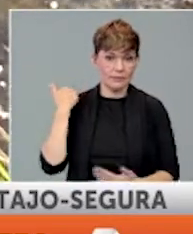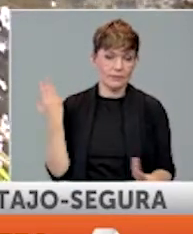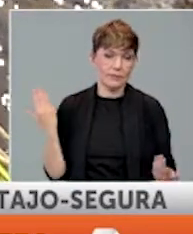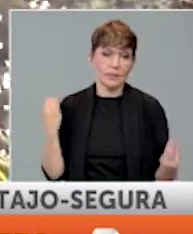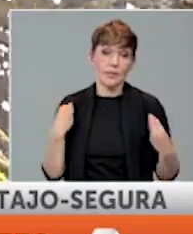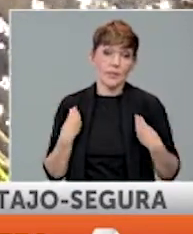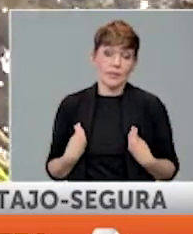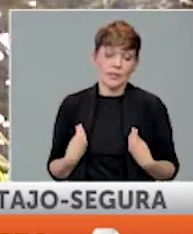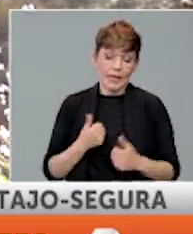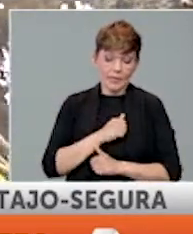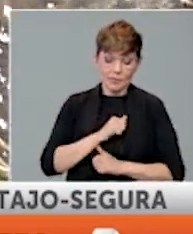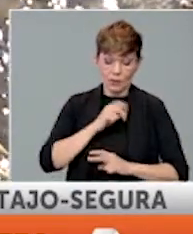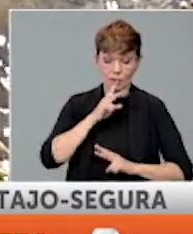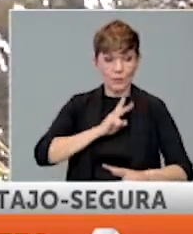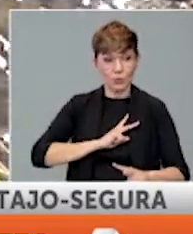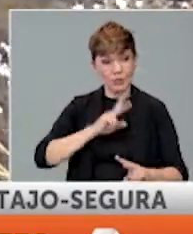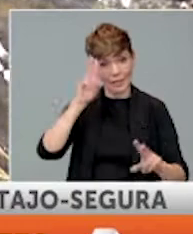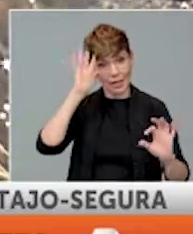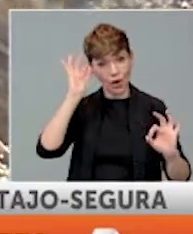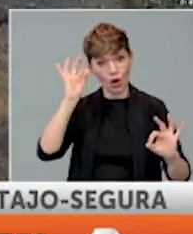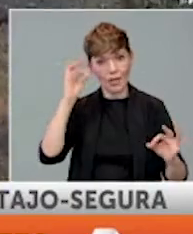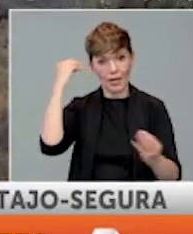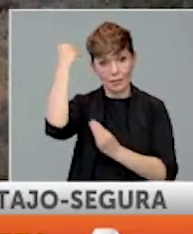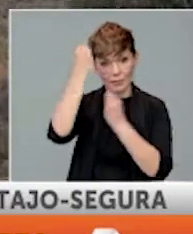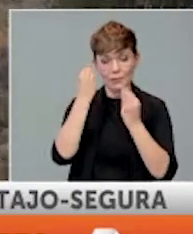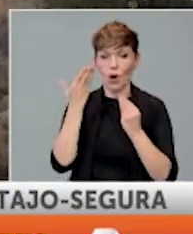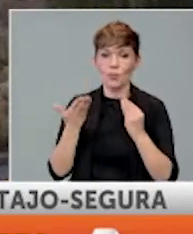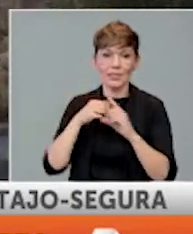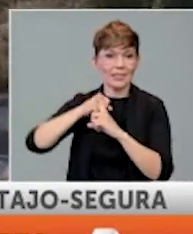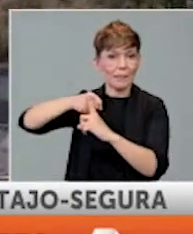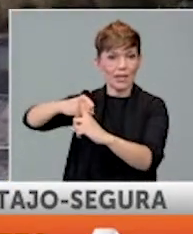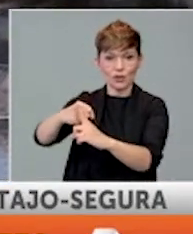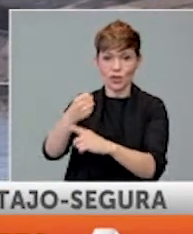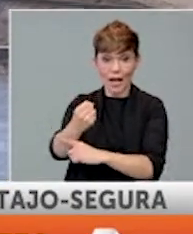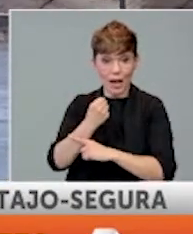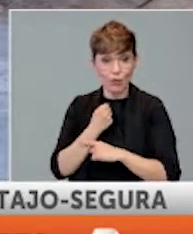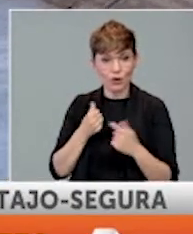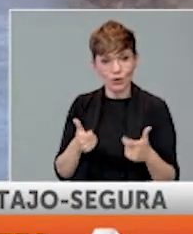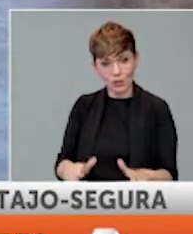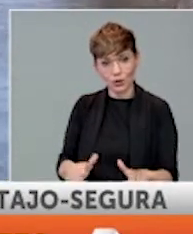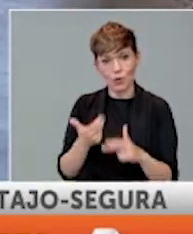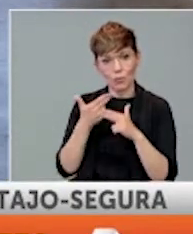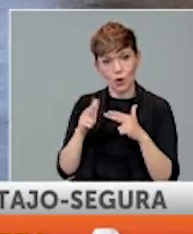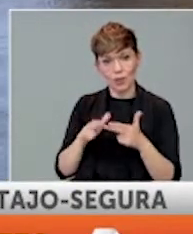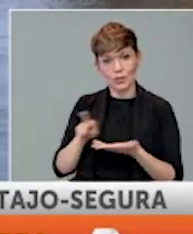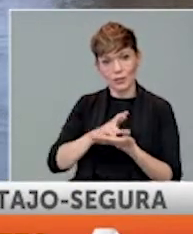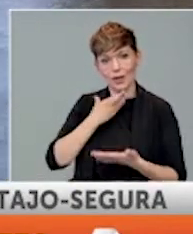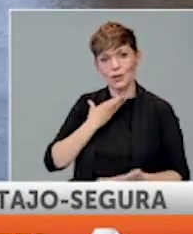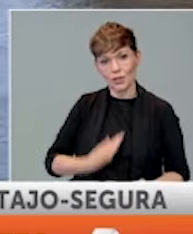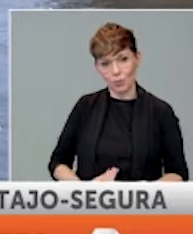una reacción razonable, sensata, pero de presión y de apoyo por parte de todo el sector político de esta región.